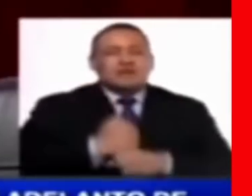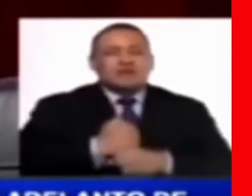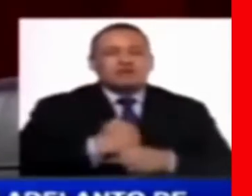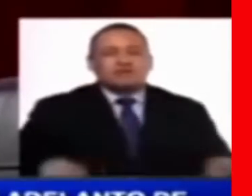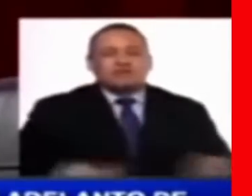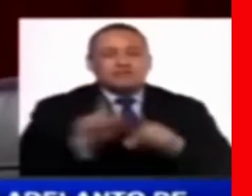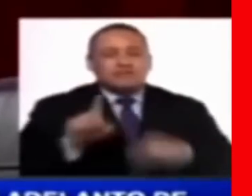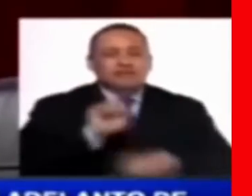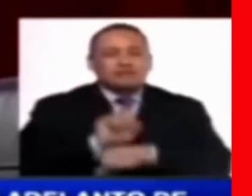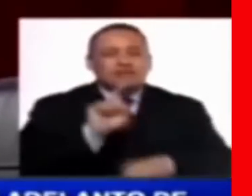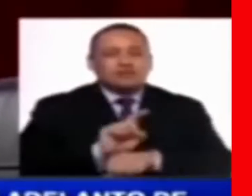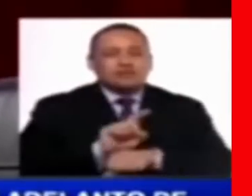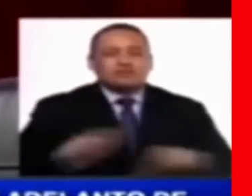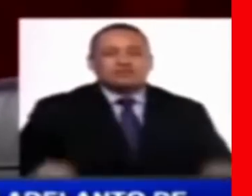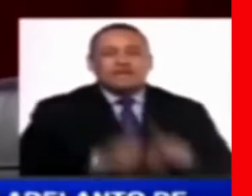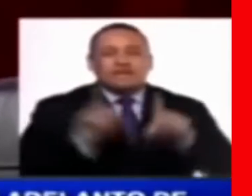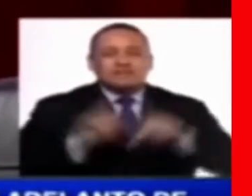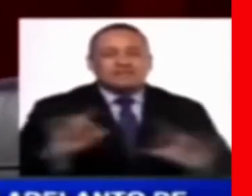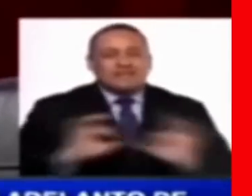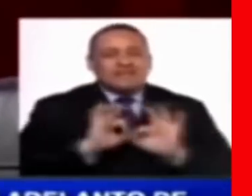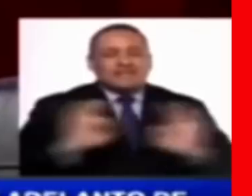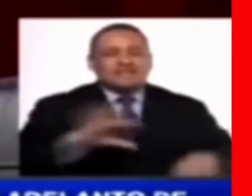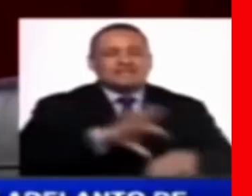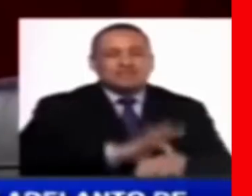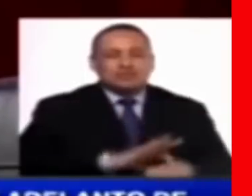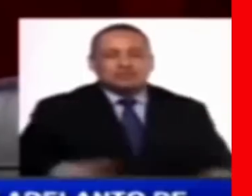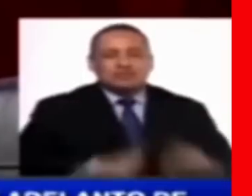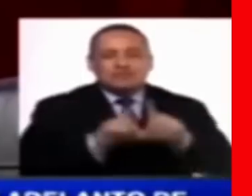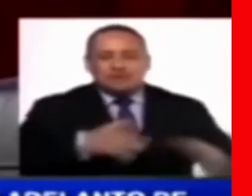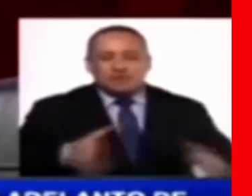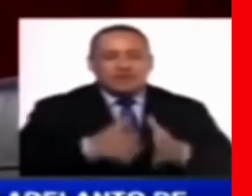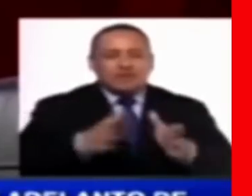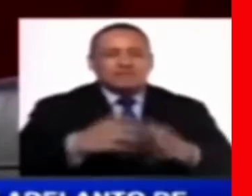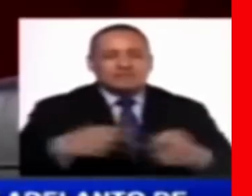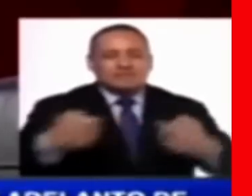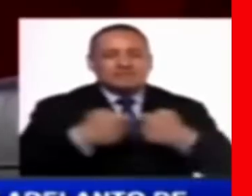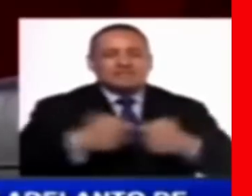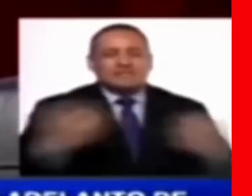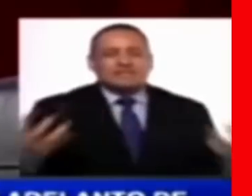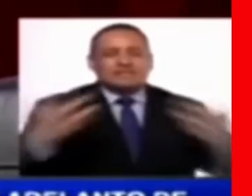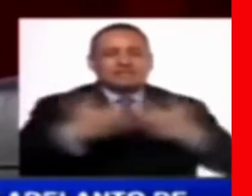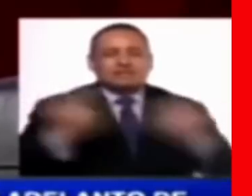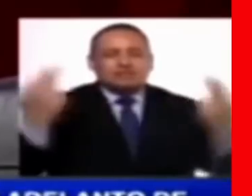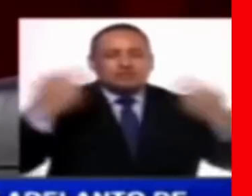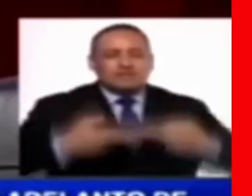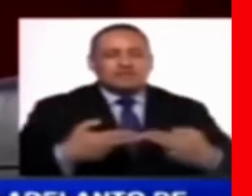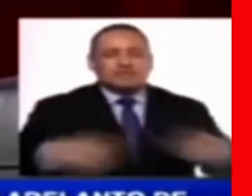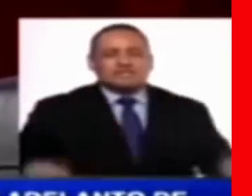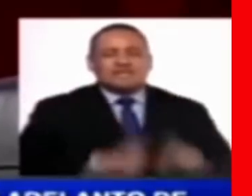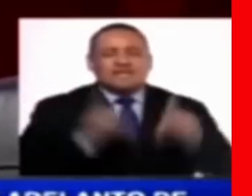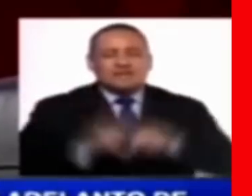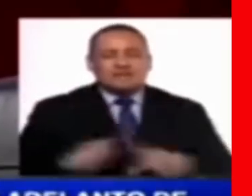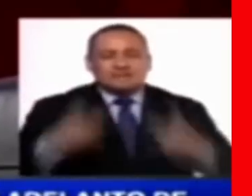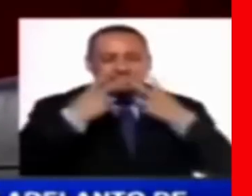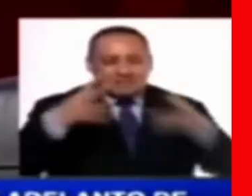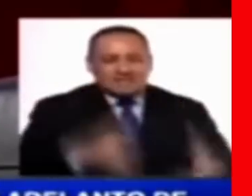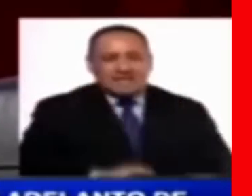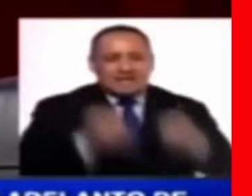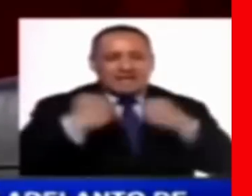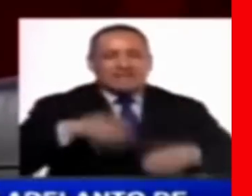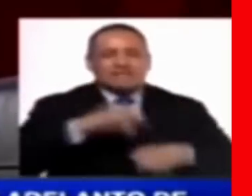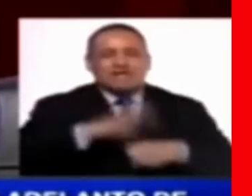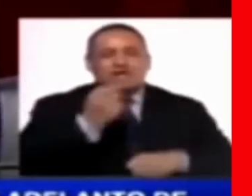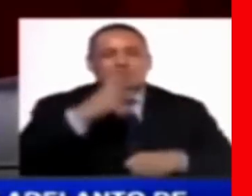la educación, la sanidad, las redes viales, la integración fronteriza, la extracción minera y la reducción